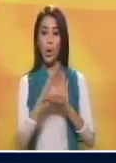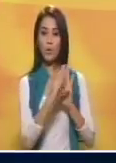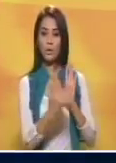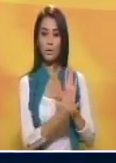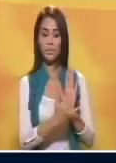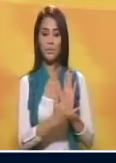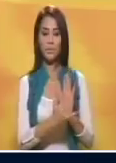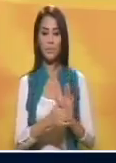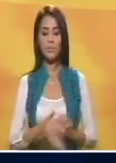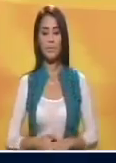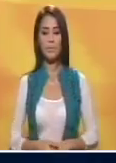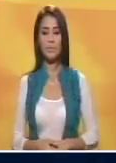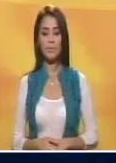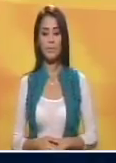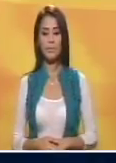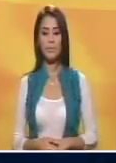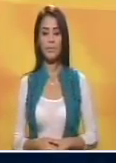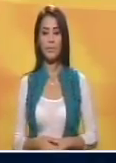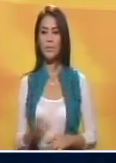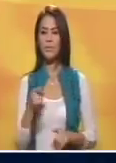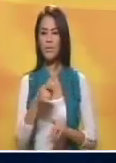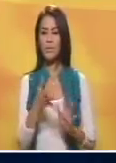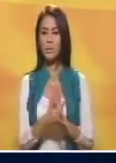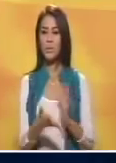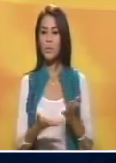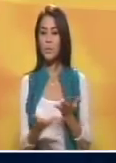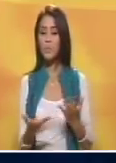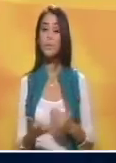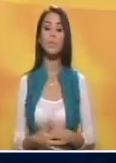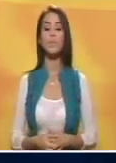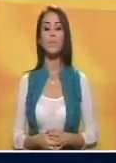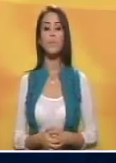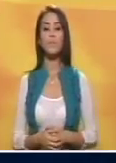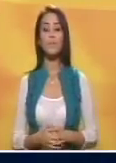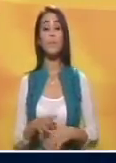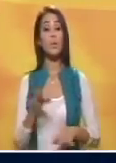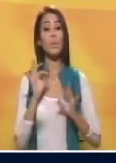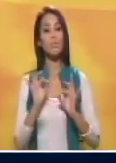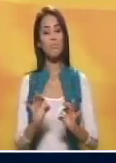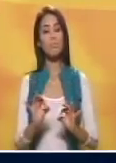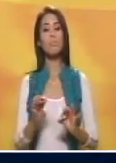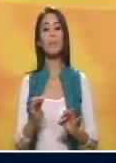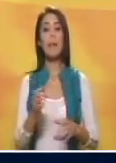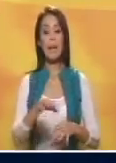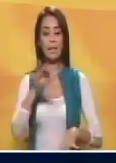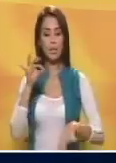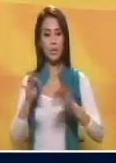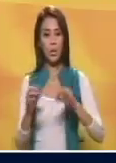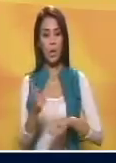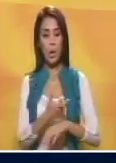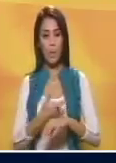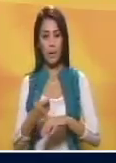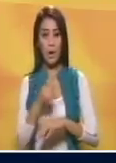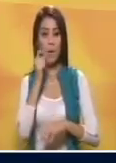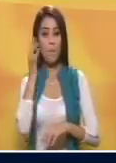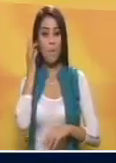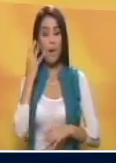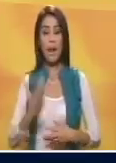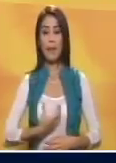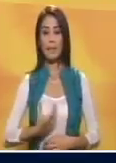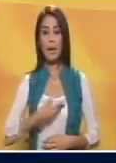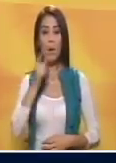constituyente donde se enmarcó la elección a gobernadores y gobernadoras, la elección de alcaldes y alcaldesas